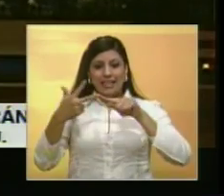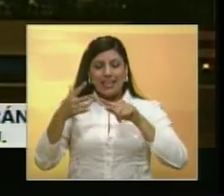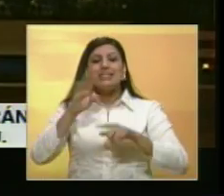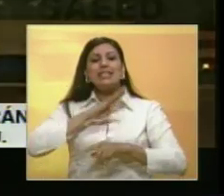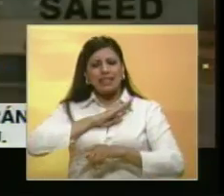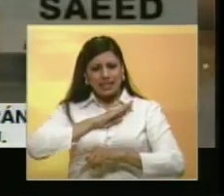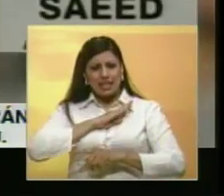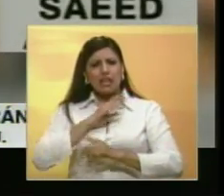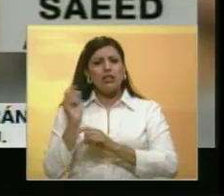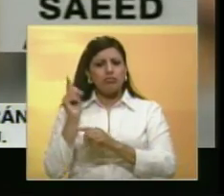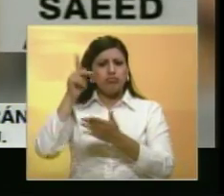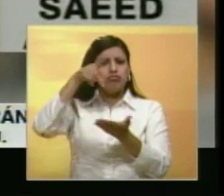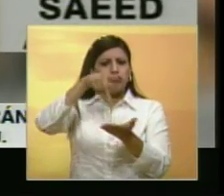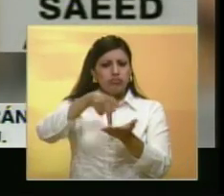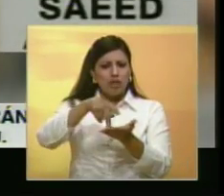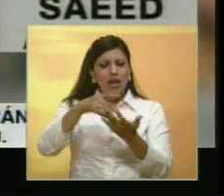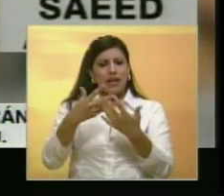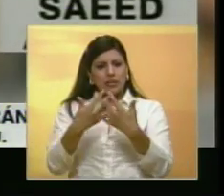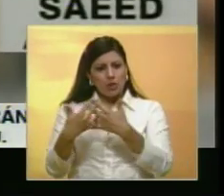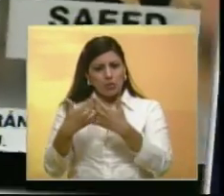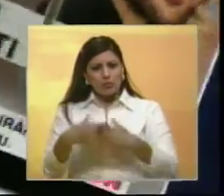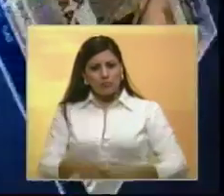habrían regresado a Ginebra.